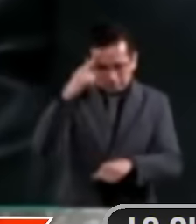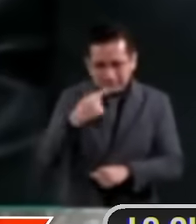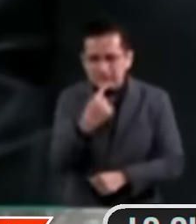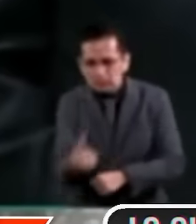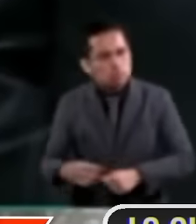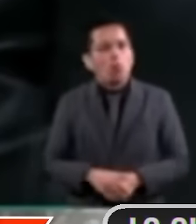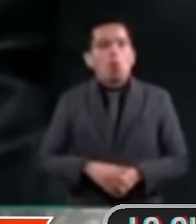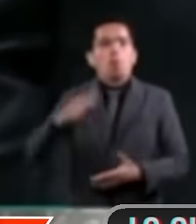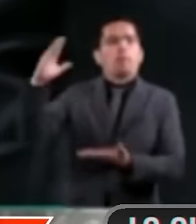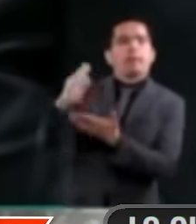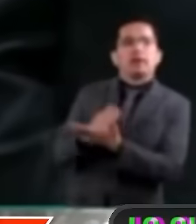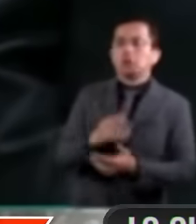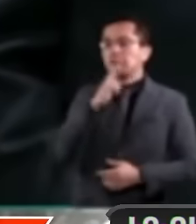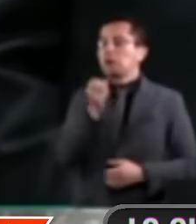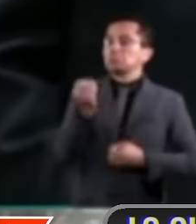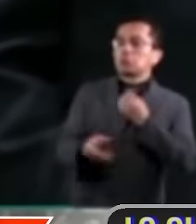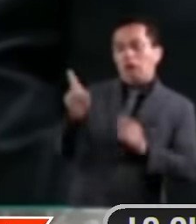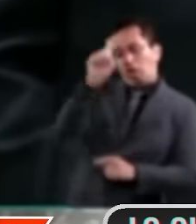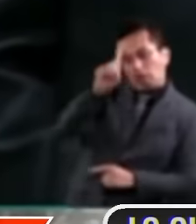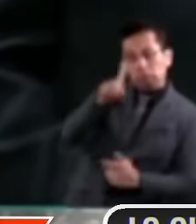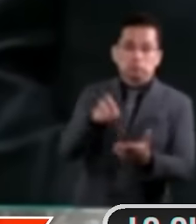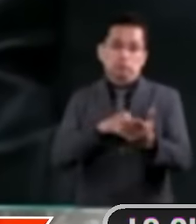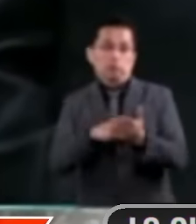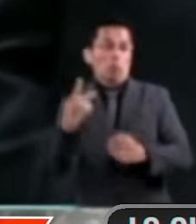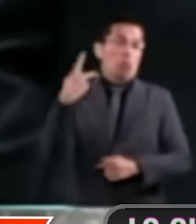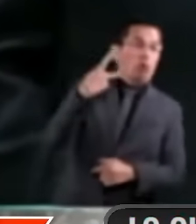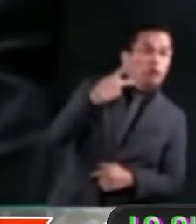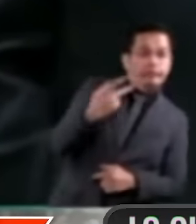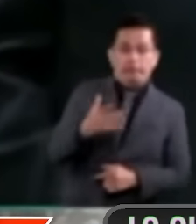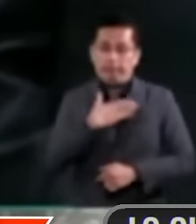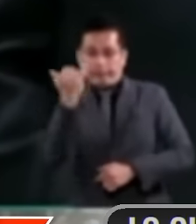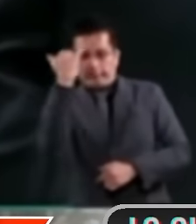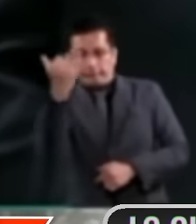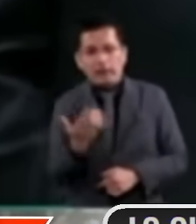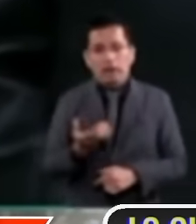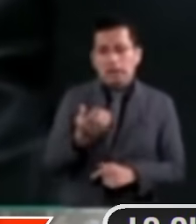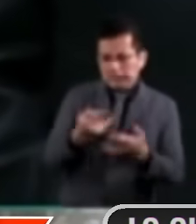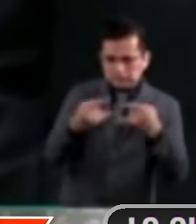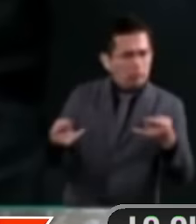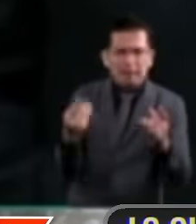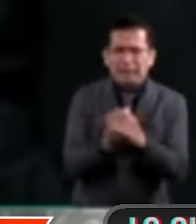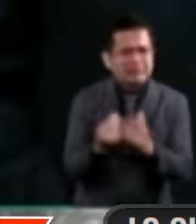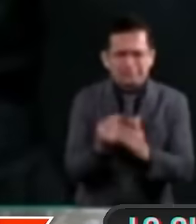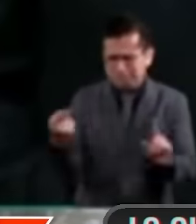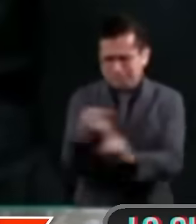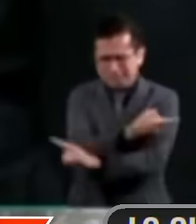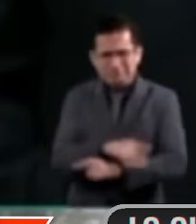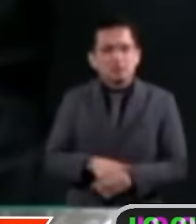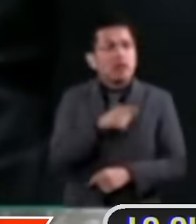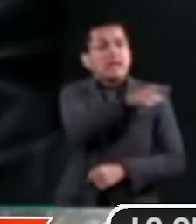prefieren darles ideología y clases de historia sesgadas que buscan sembrar odio y división. Y